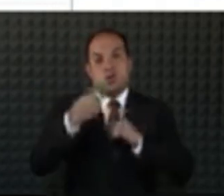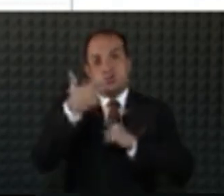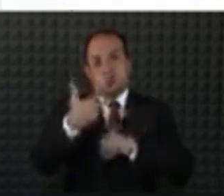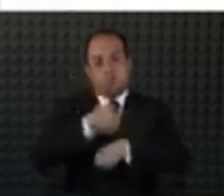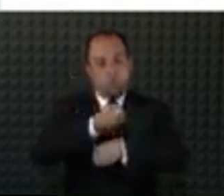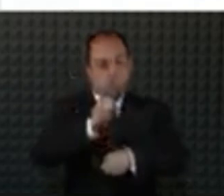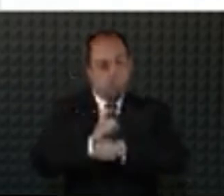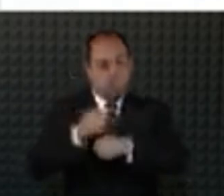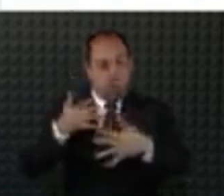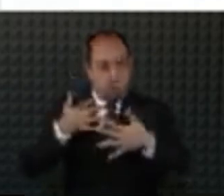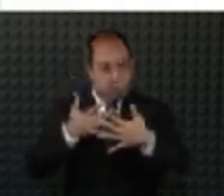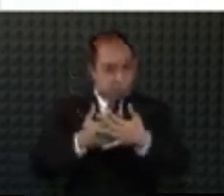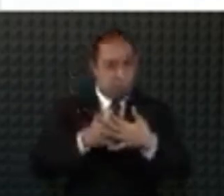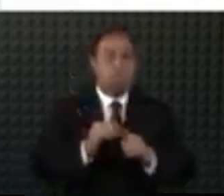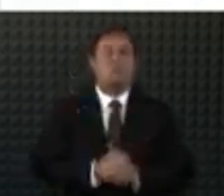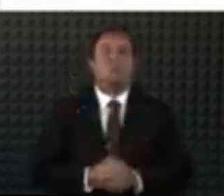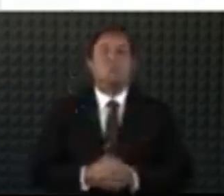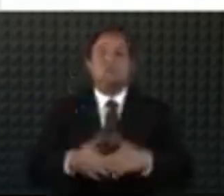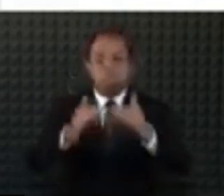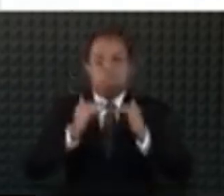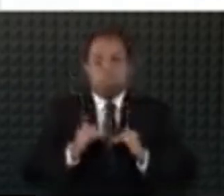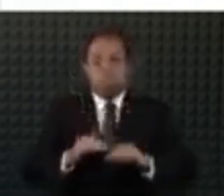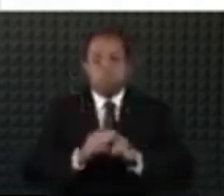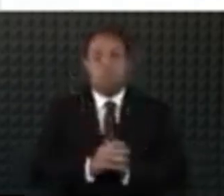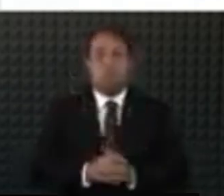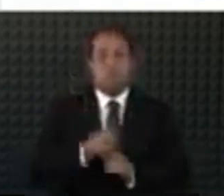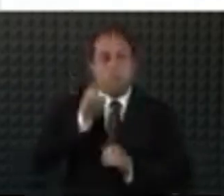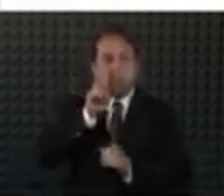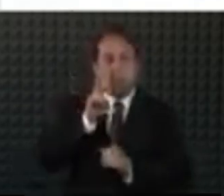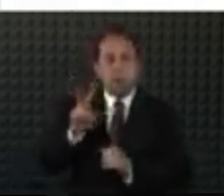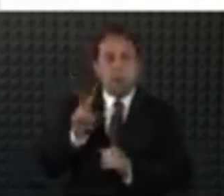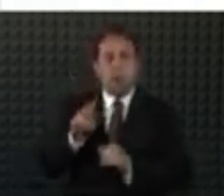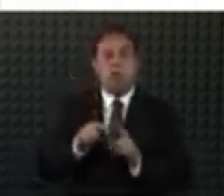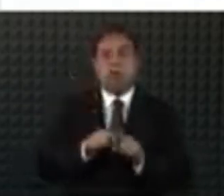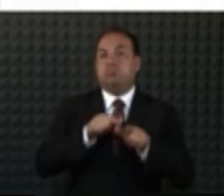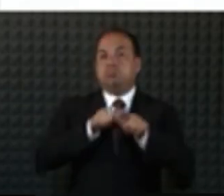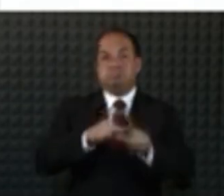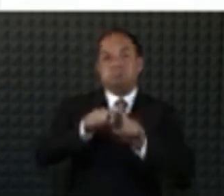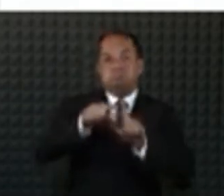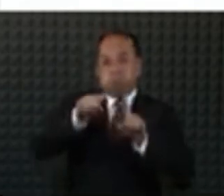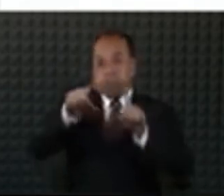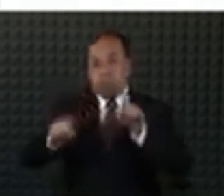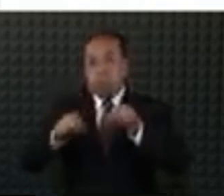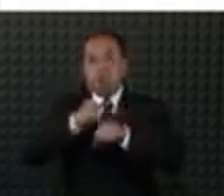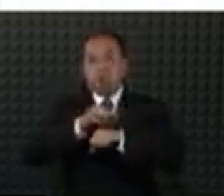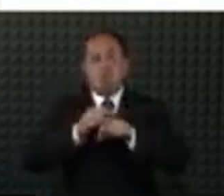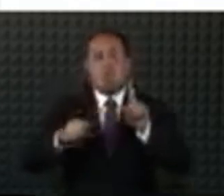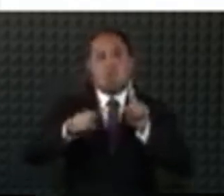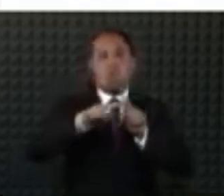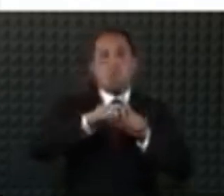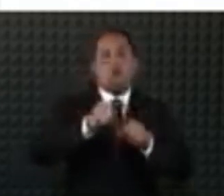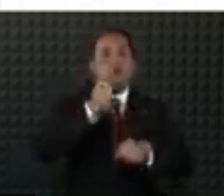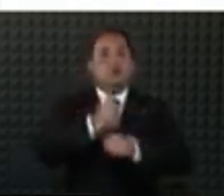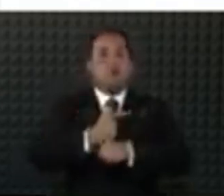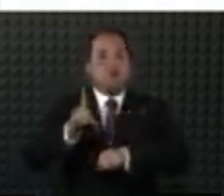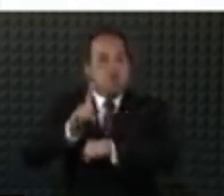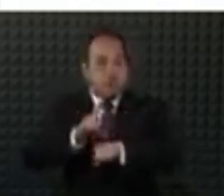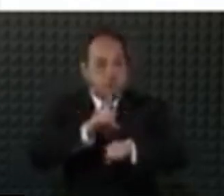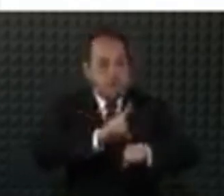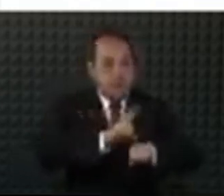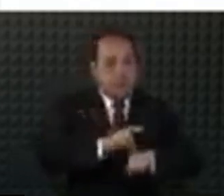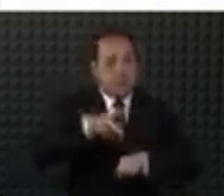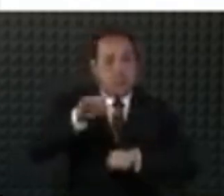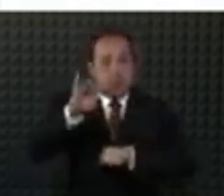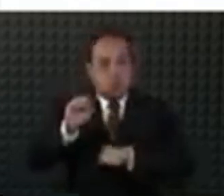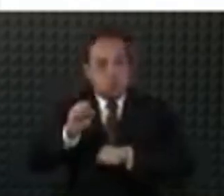Siguiente. Y seguimos viendo una tendencia a la baja en el número de positivos que identificamos todos los días en macroquioscos, centros de salud y